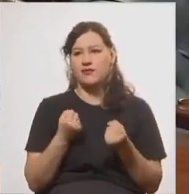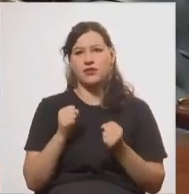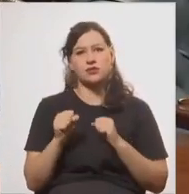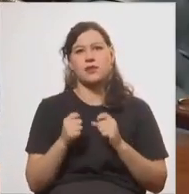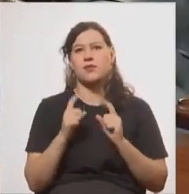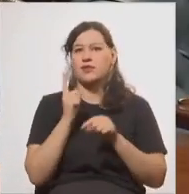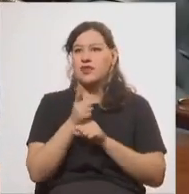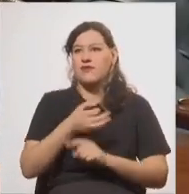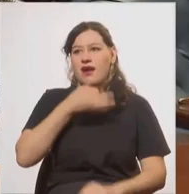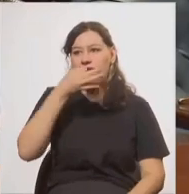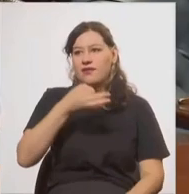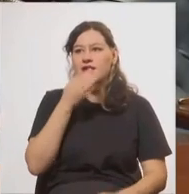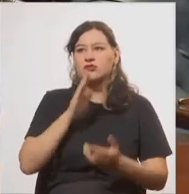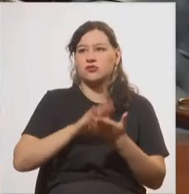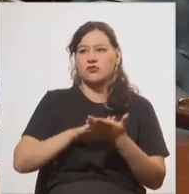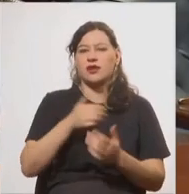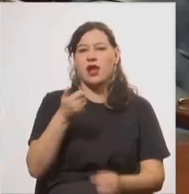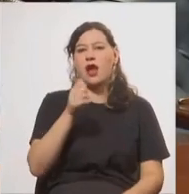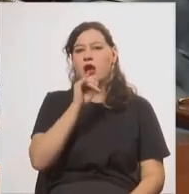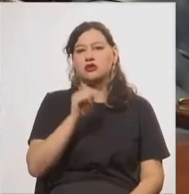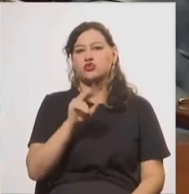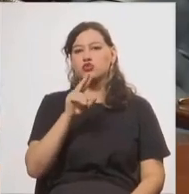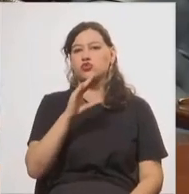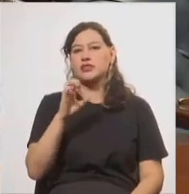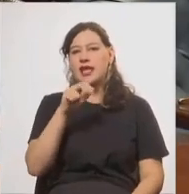que hablar sobre Azucena Berruti en este acto.